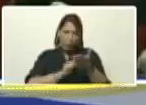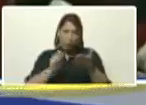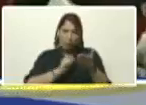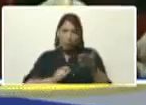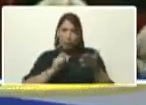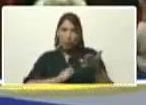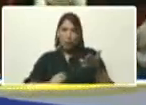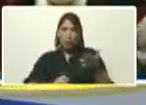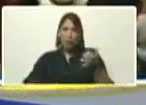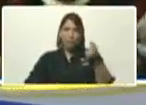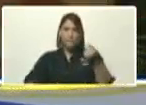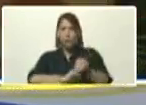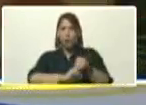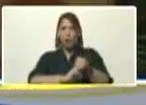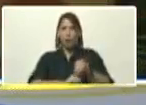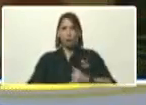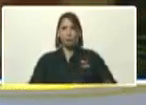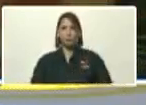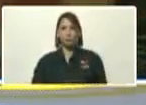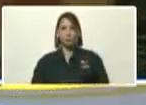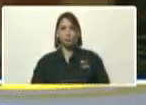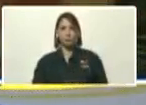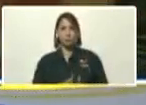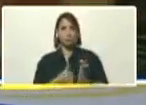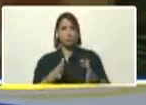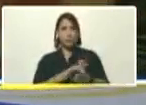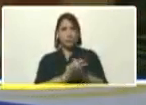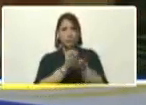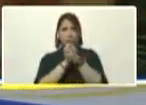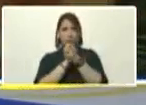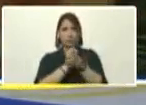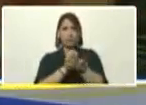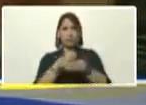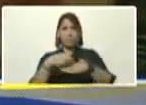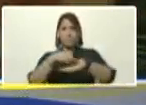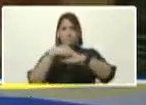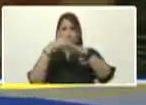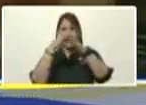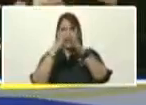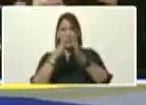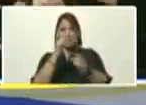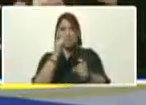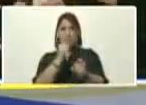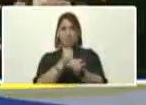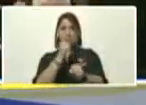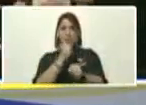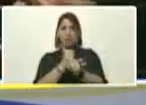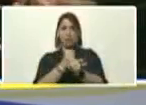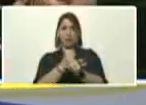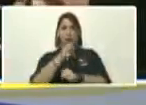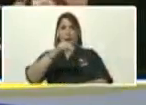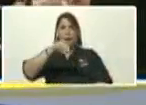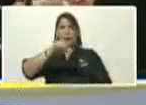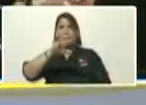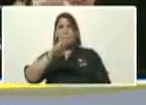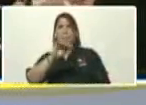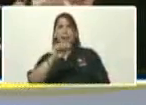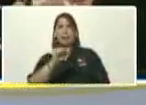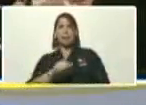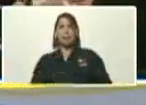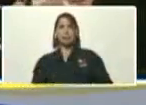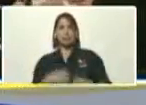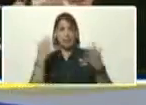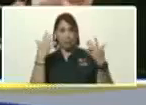bajo el apoyo de una gran compañera que fue una gran ministra de Trabajo, María Cristina Iglesias. Vamos a darle un aplauso a